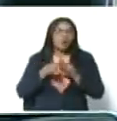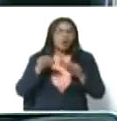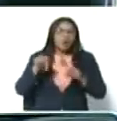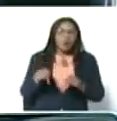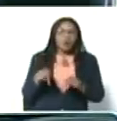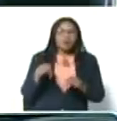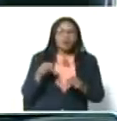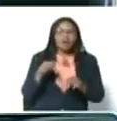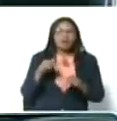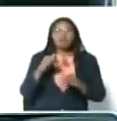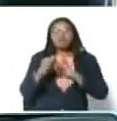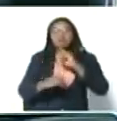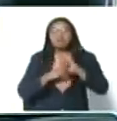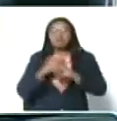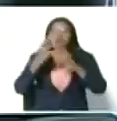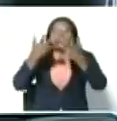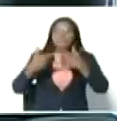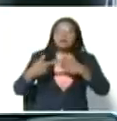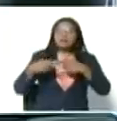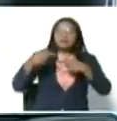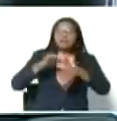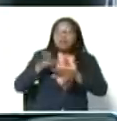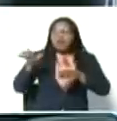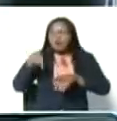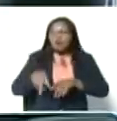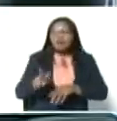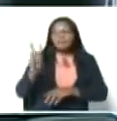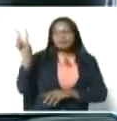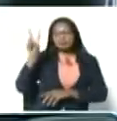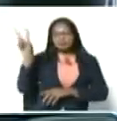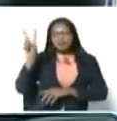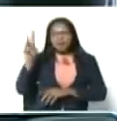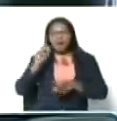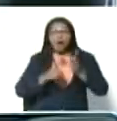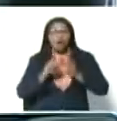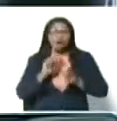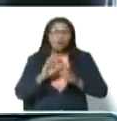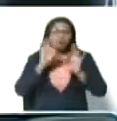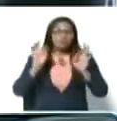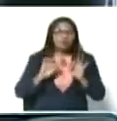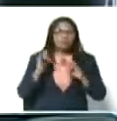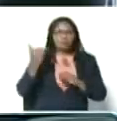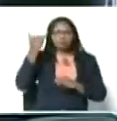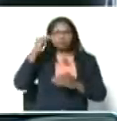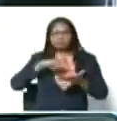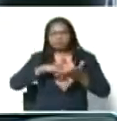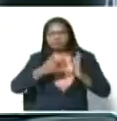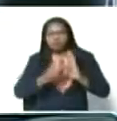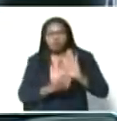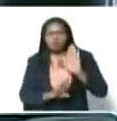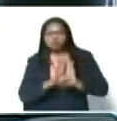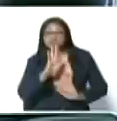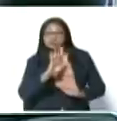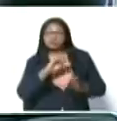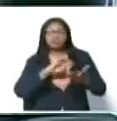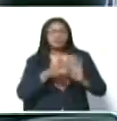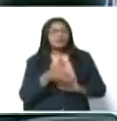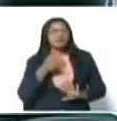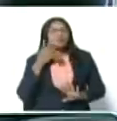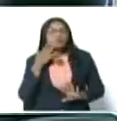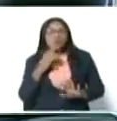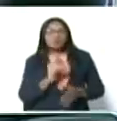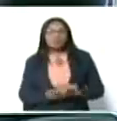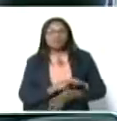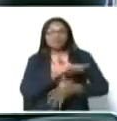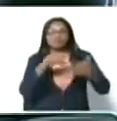las transnacionales aquí en nuestro país, sistemas que requieren en algunos aspectos alta tecnología, como por ejemplo que en línea 5